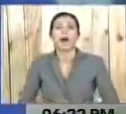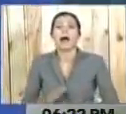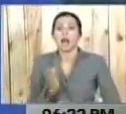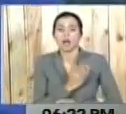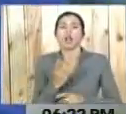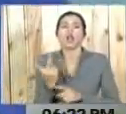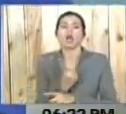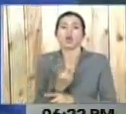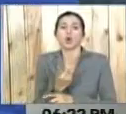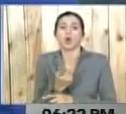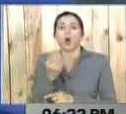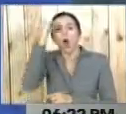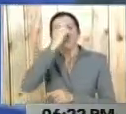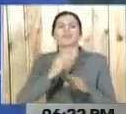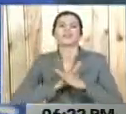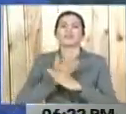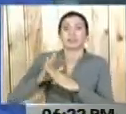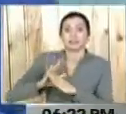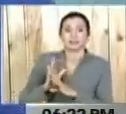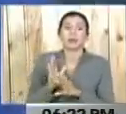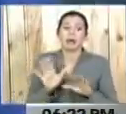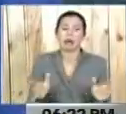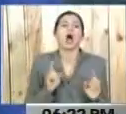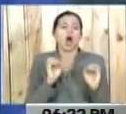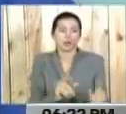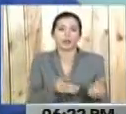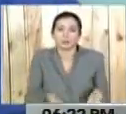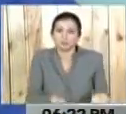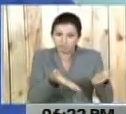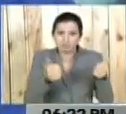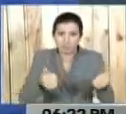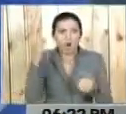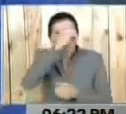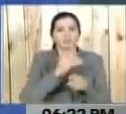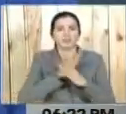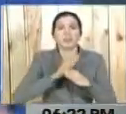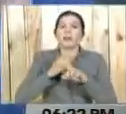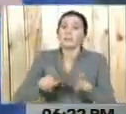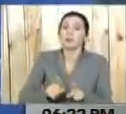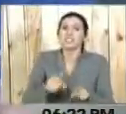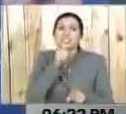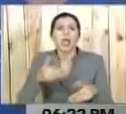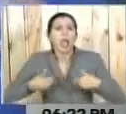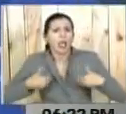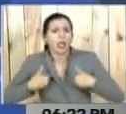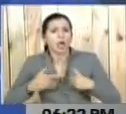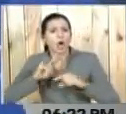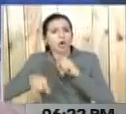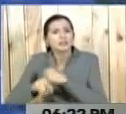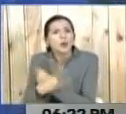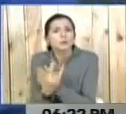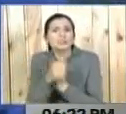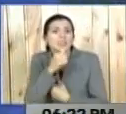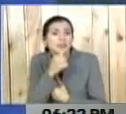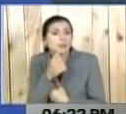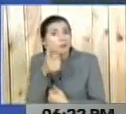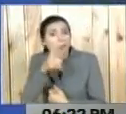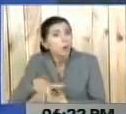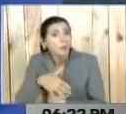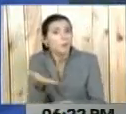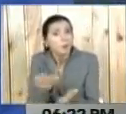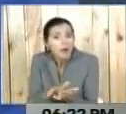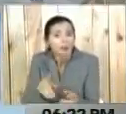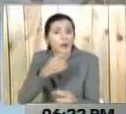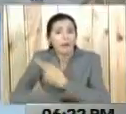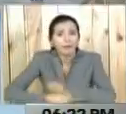diferencia, el problema es que cada vez que meten al pueblo venezolano en su diferencia, las consecuencias, las lamentables, tristes y trágicas consecuencias, las termina pagando el